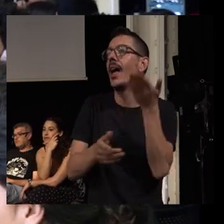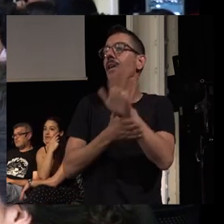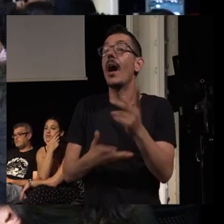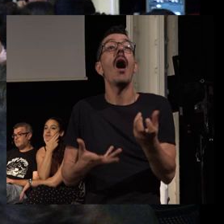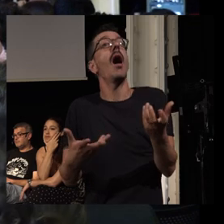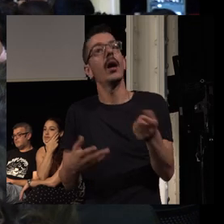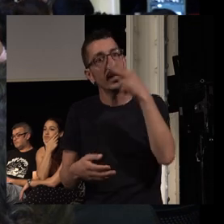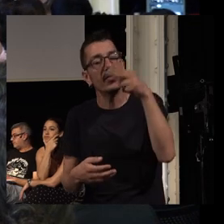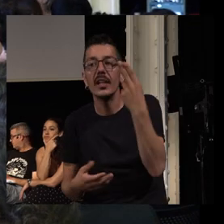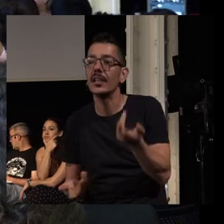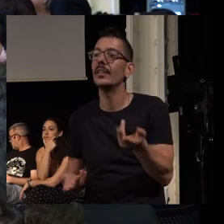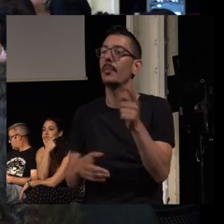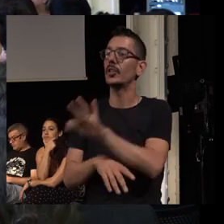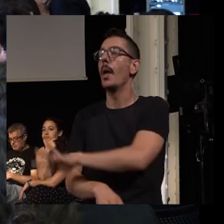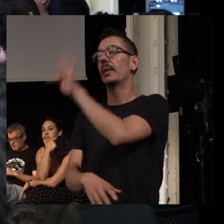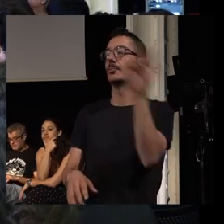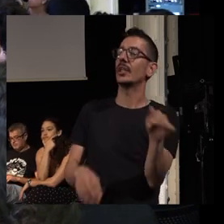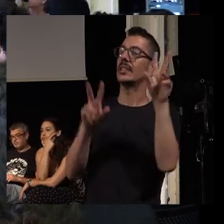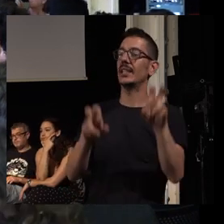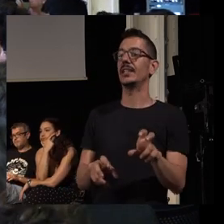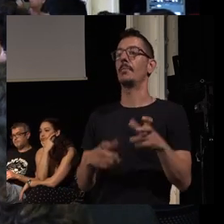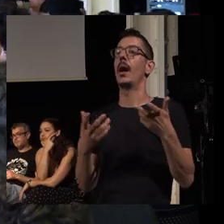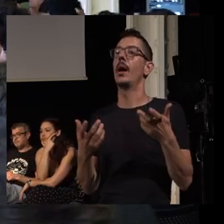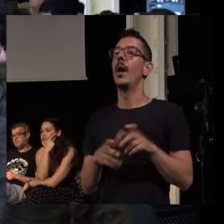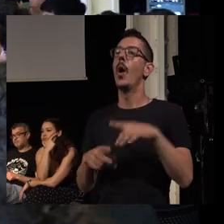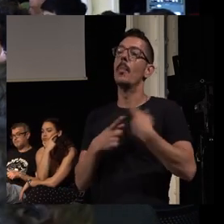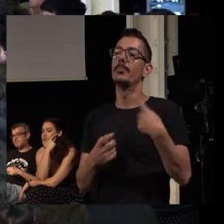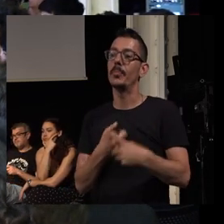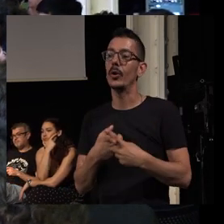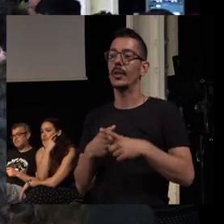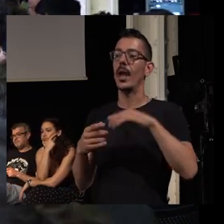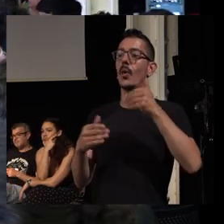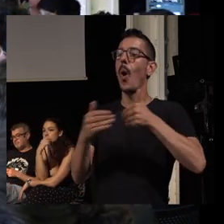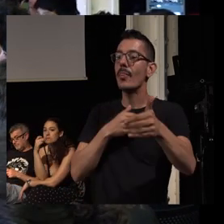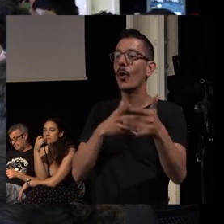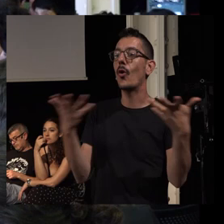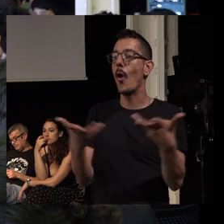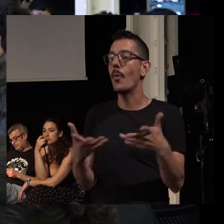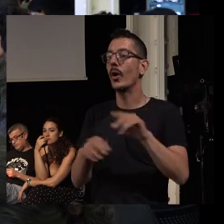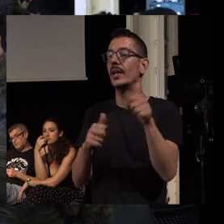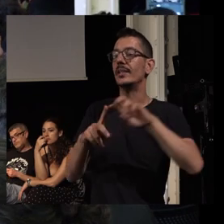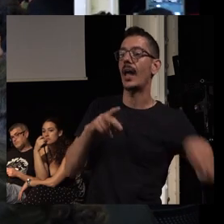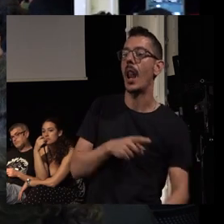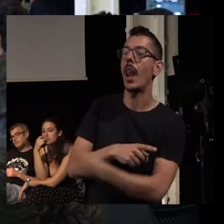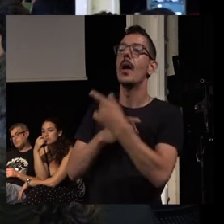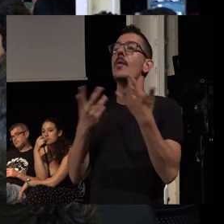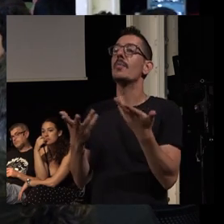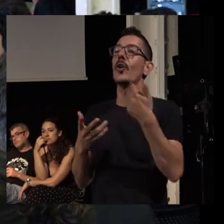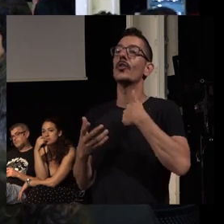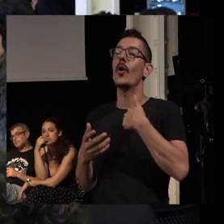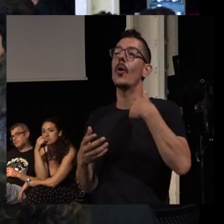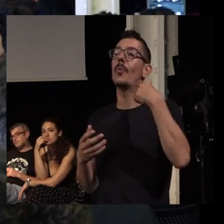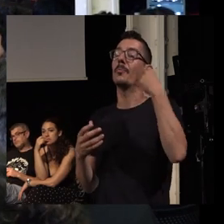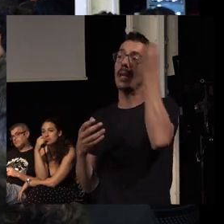¡Ah, qué interesante! Pasemos al siguiente tema, ¿no? Porque ¿cuándo y cómo y tal, ¿no? Pues bueno, pero que creo que lo que nos